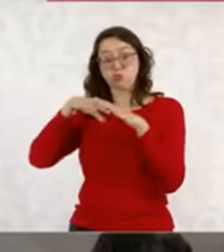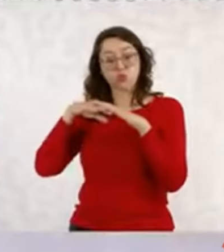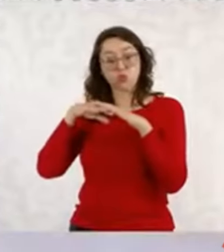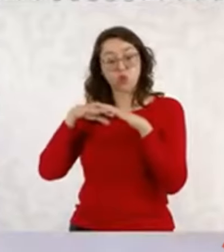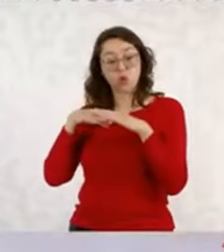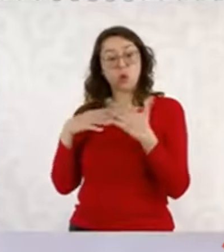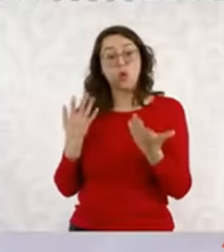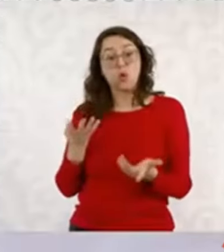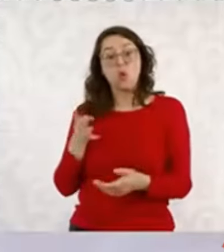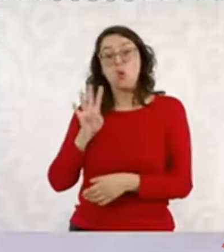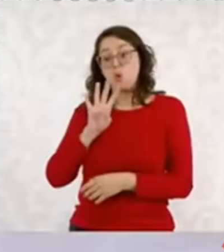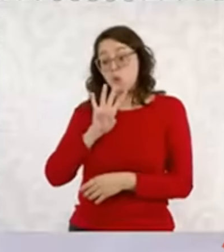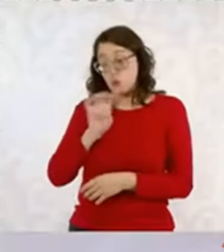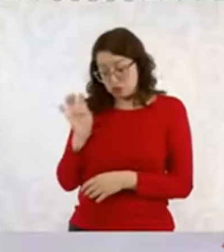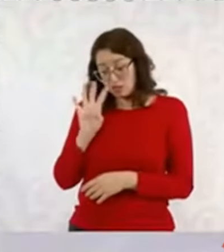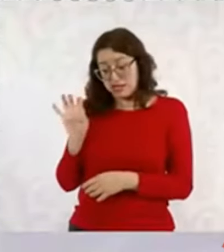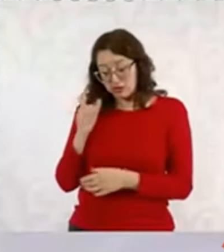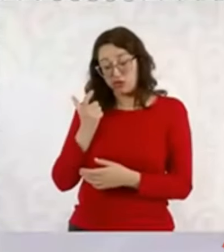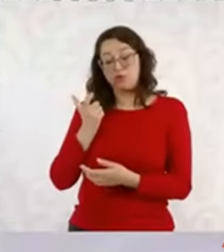76, 77.